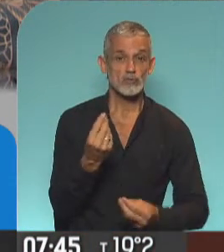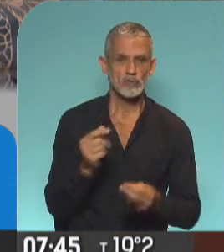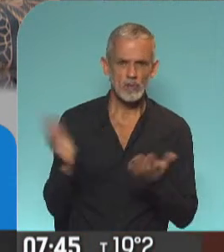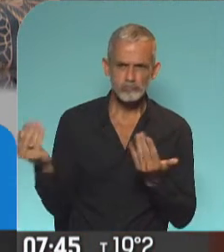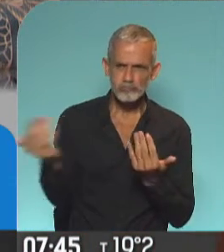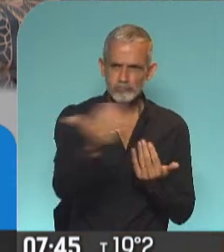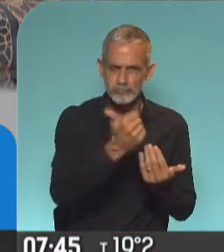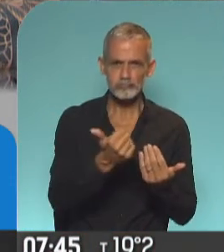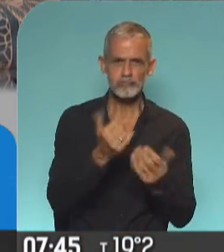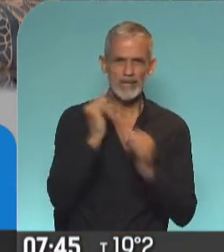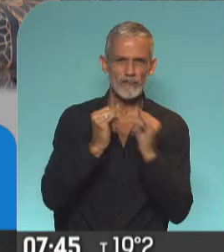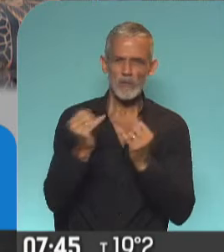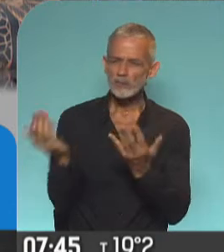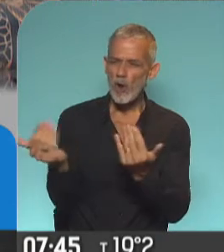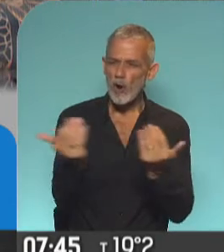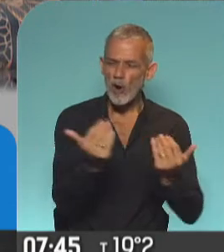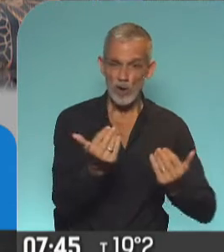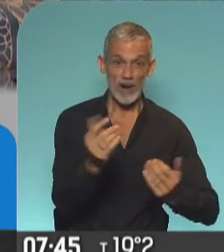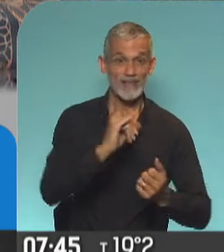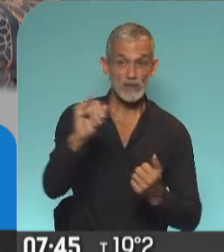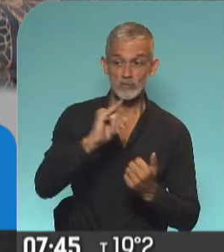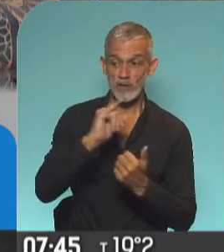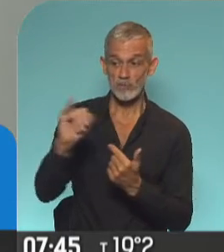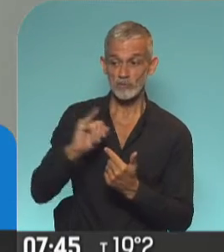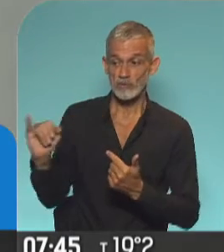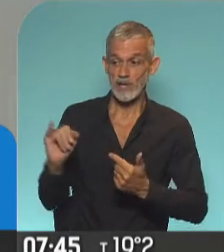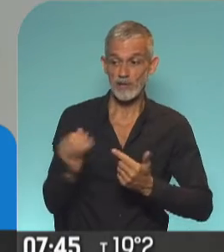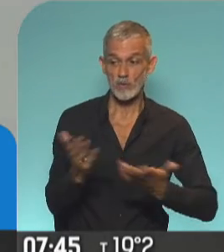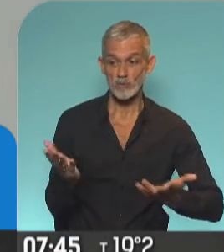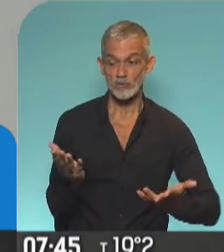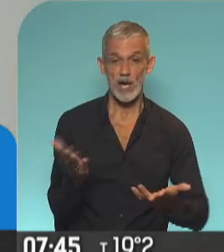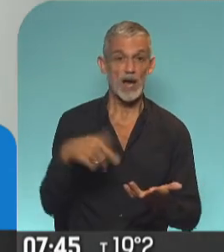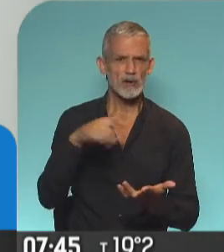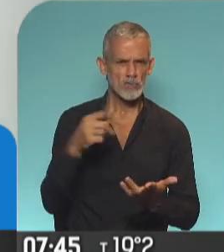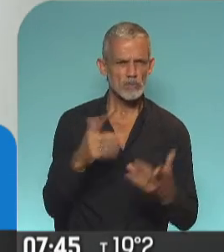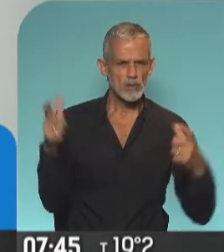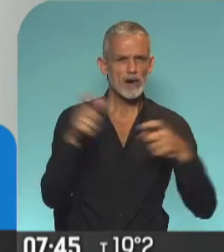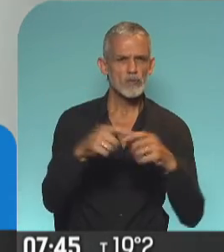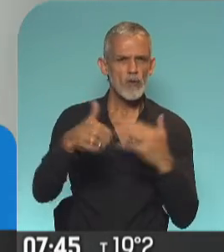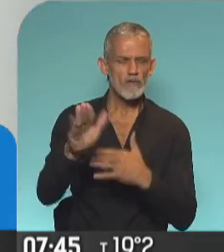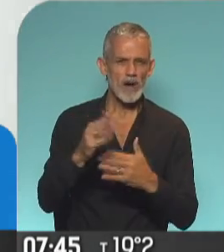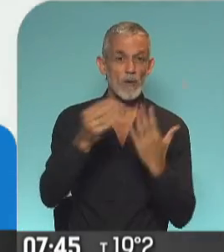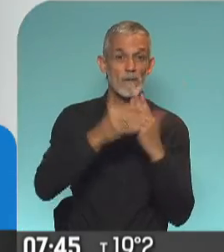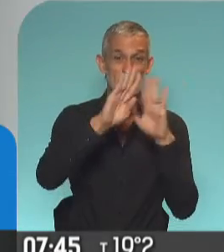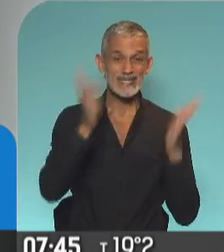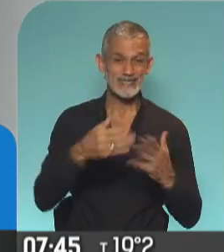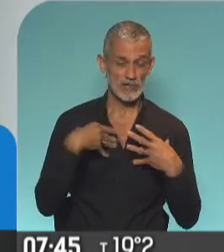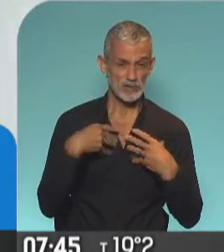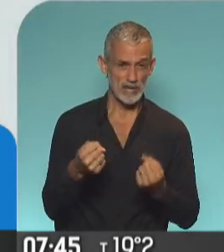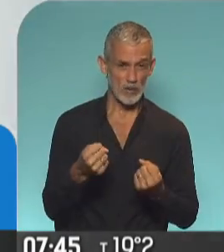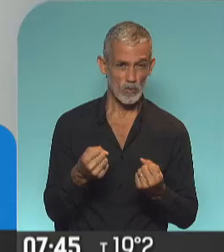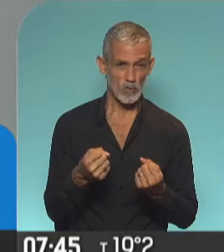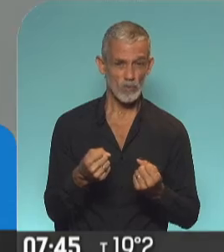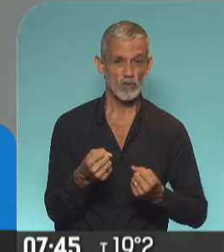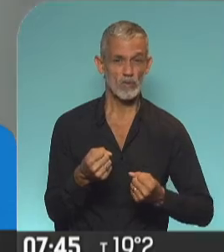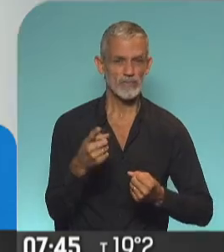recolectamos información de todas las denuncias, de los recorridos, nos vamos a juntar con el Ministerio de Salud, tenemos la